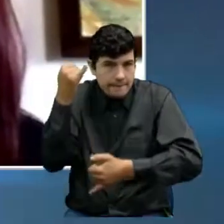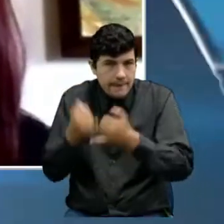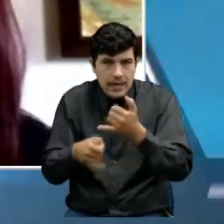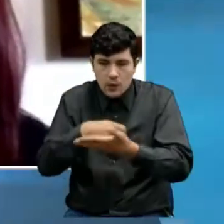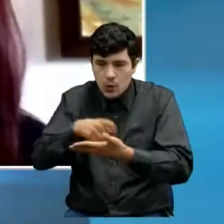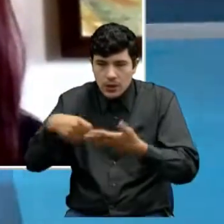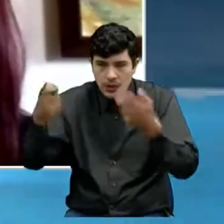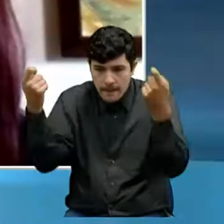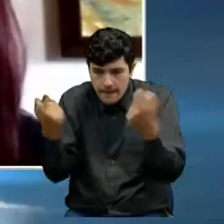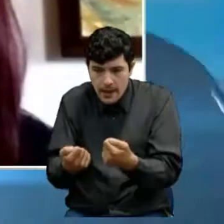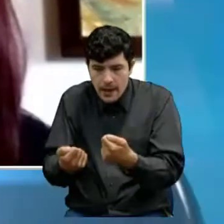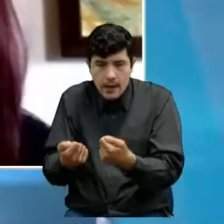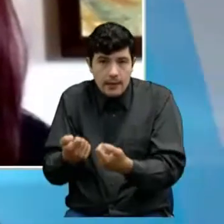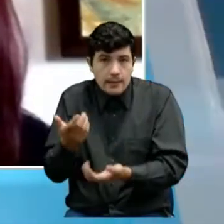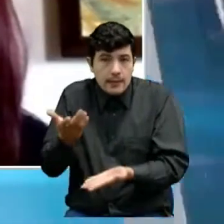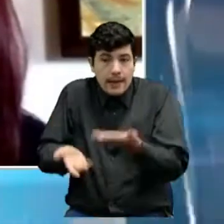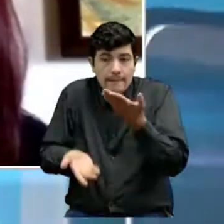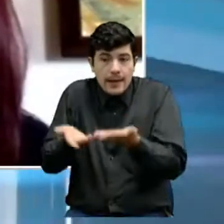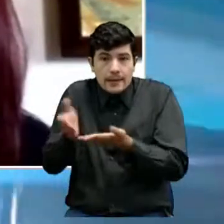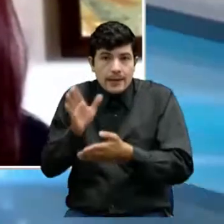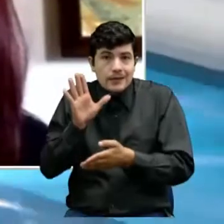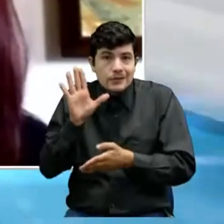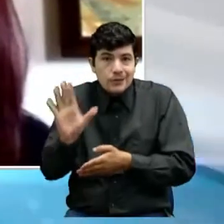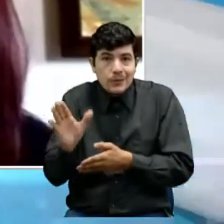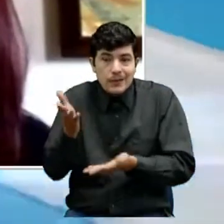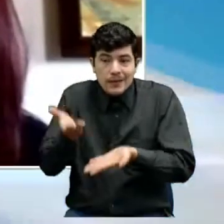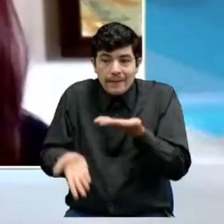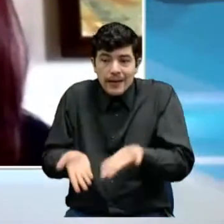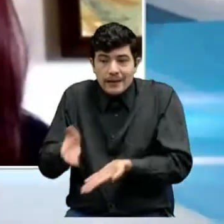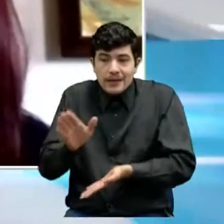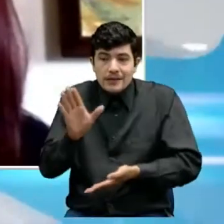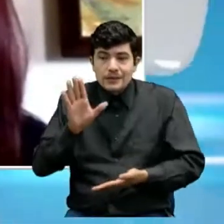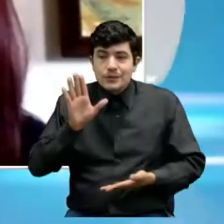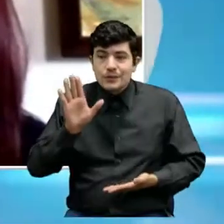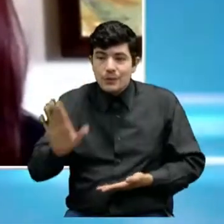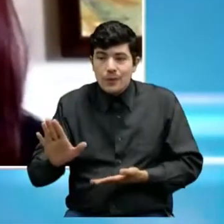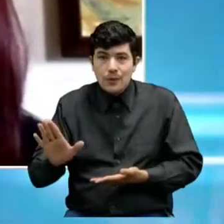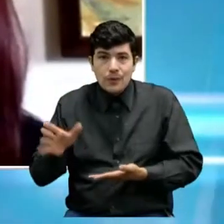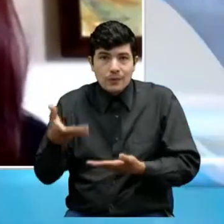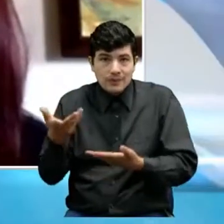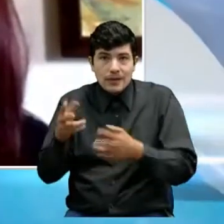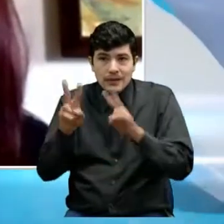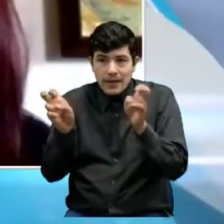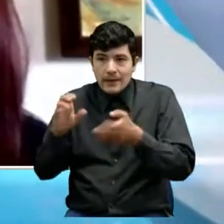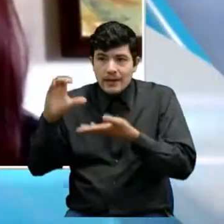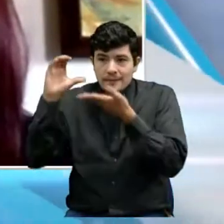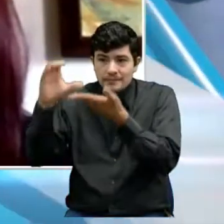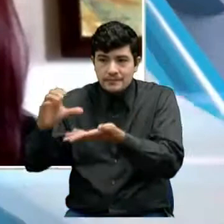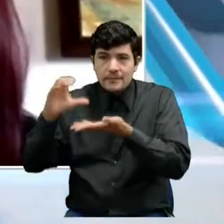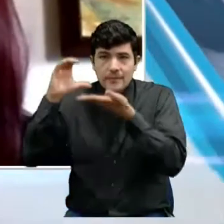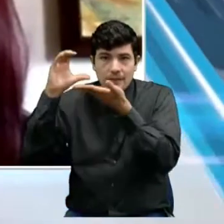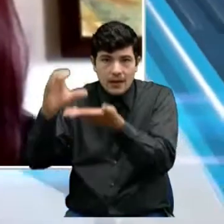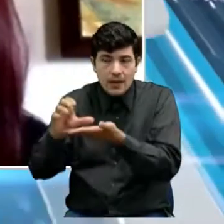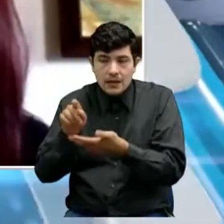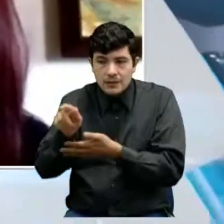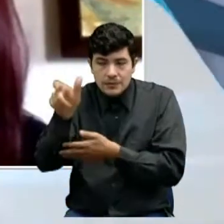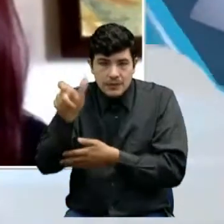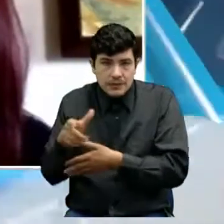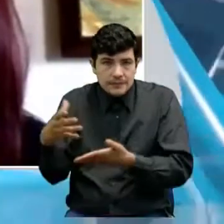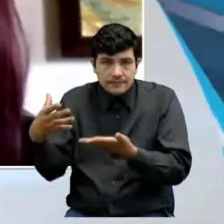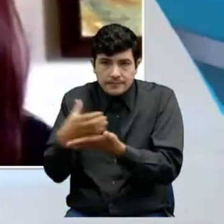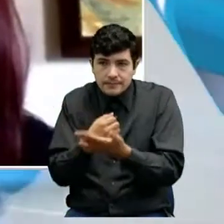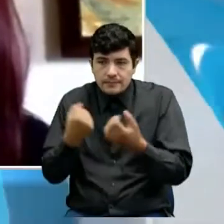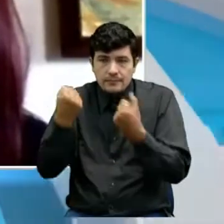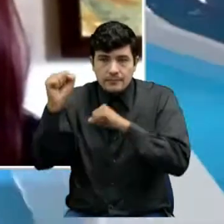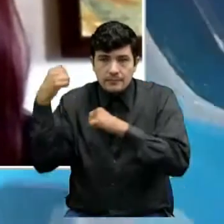sociales, depende exclusivamente de lo que fueron los factores salariales y extrasalariales que se